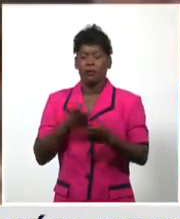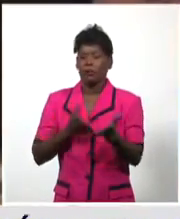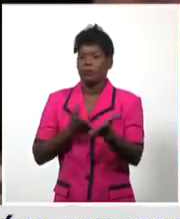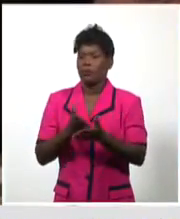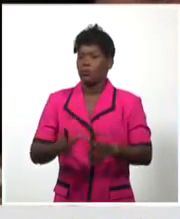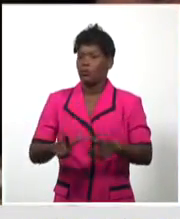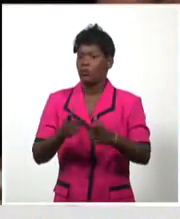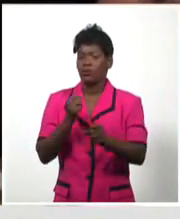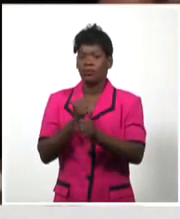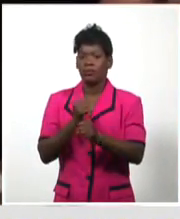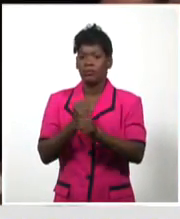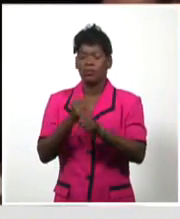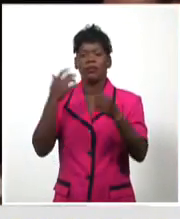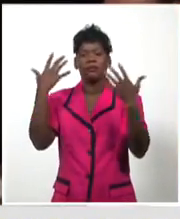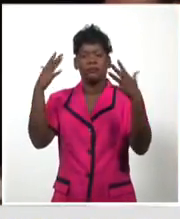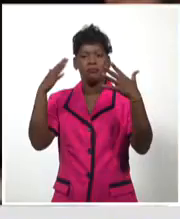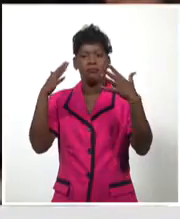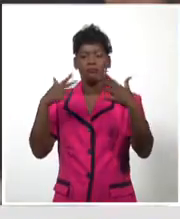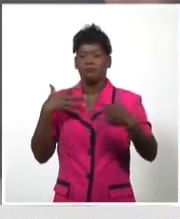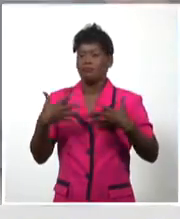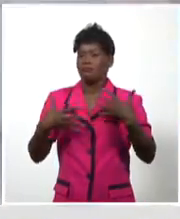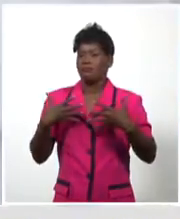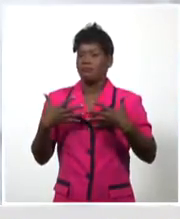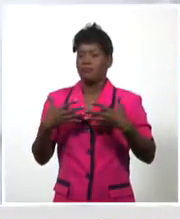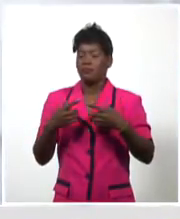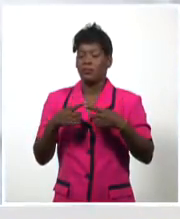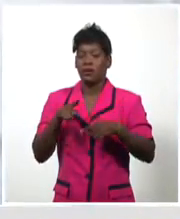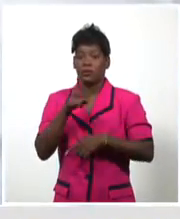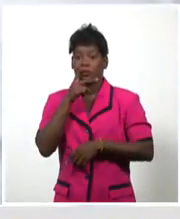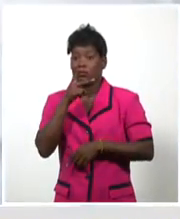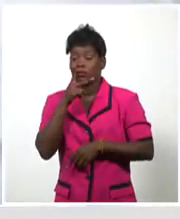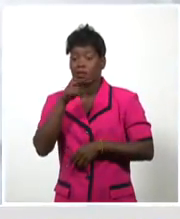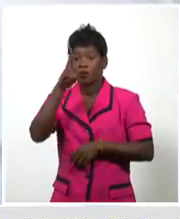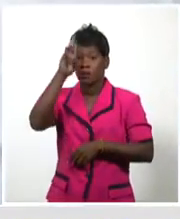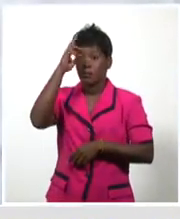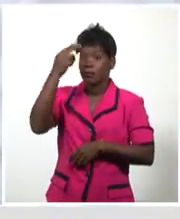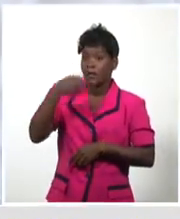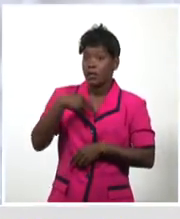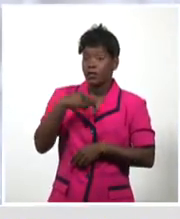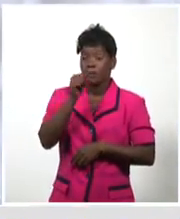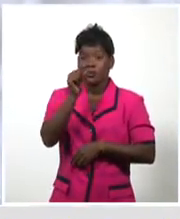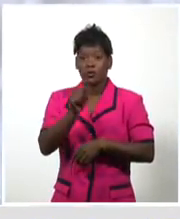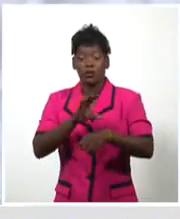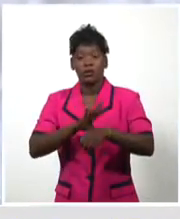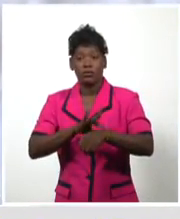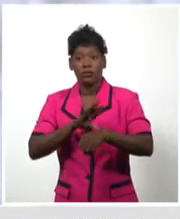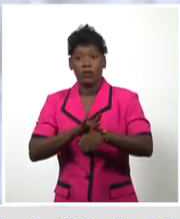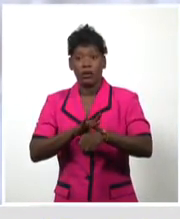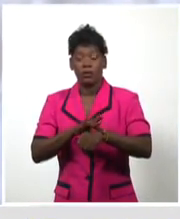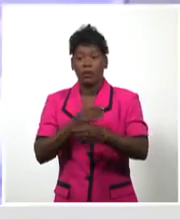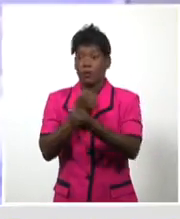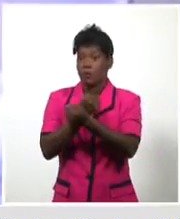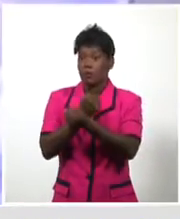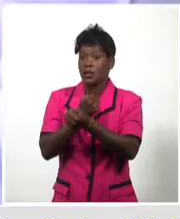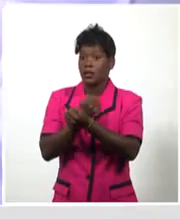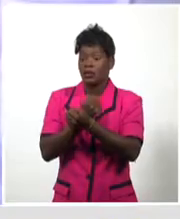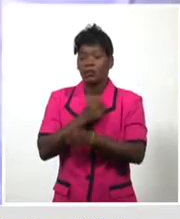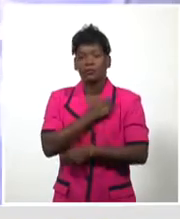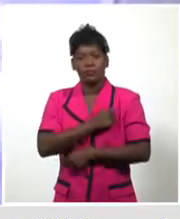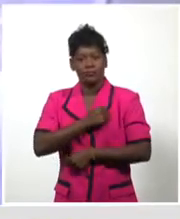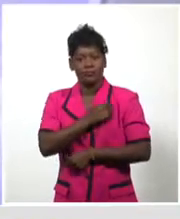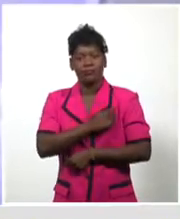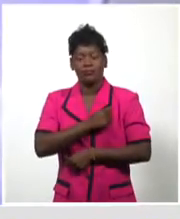heroísmo. Atentos a la indicación del médico, de cara al paciente con el rigor en cada acción, con el cariño en cada gesto, sabiendo que un